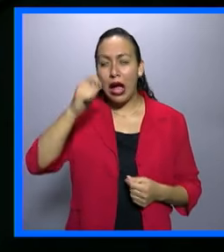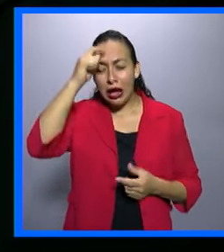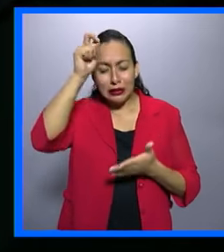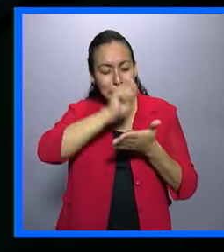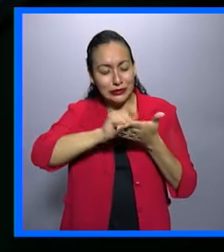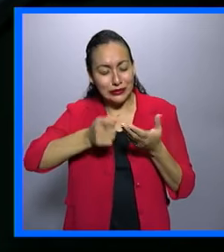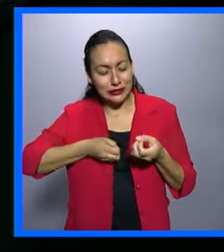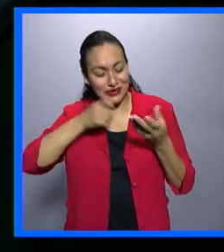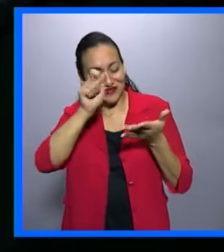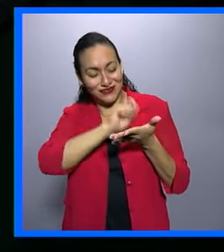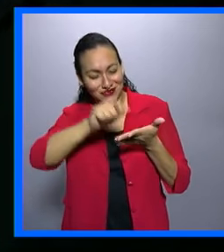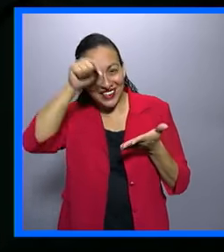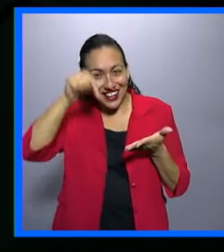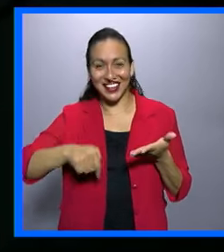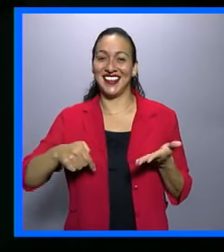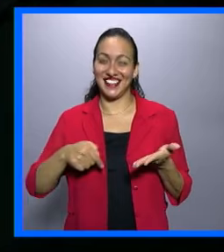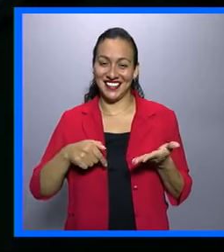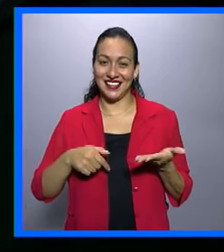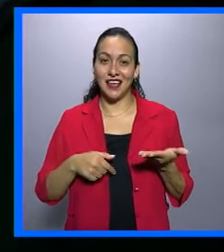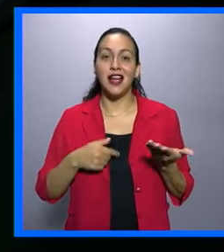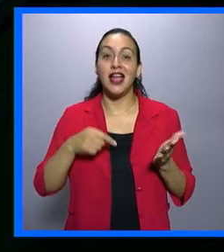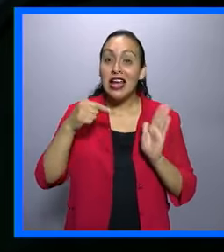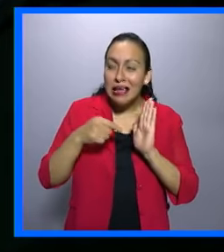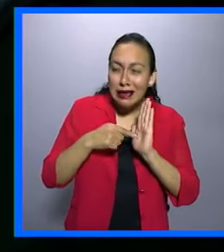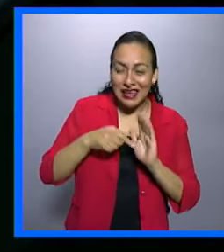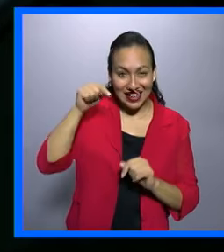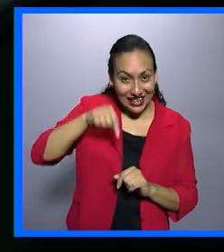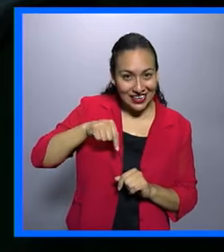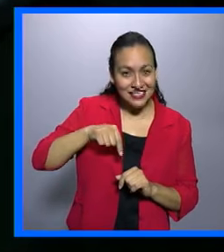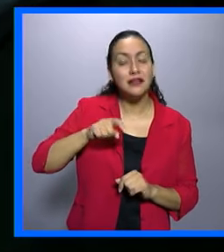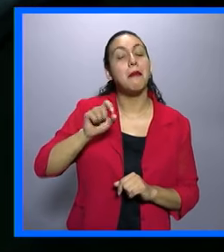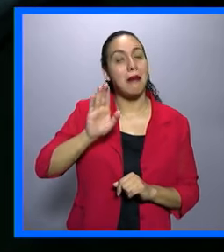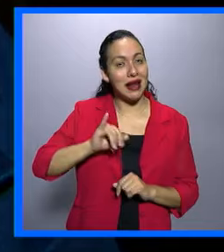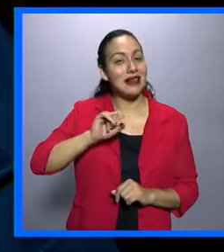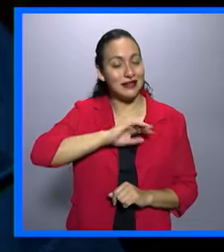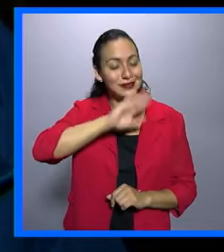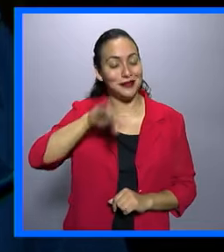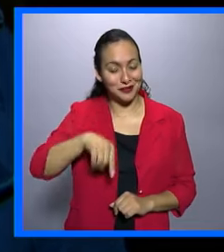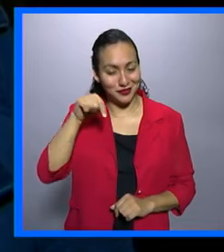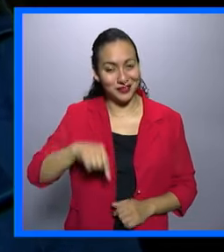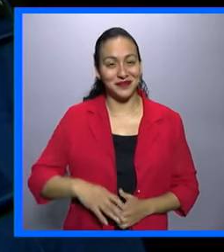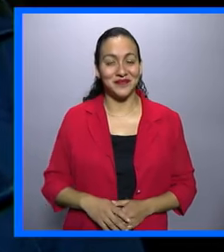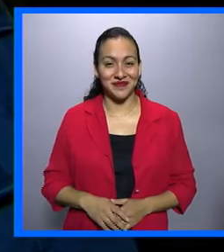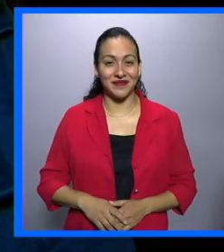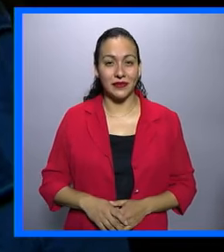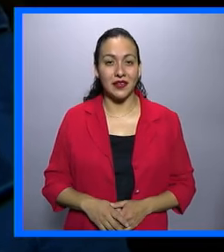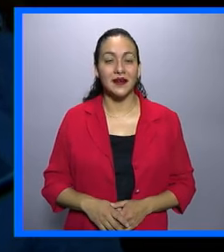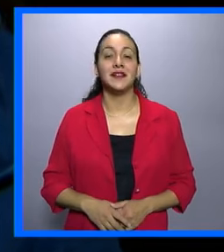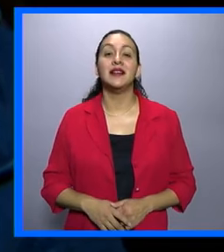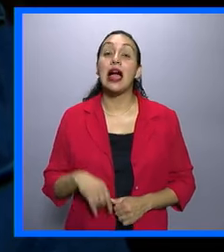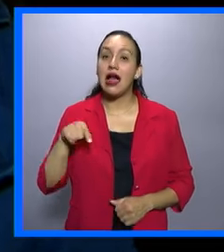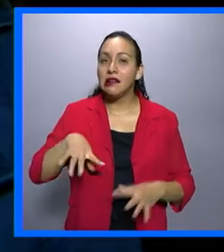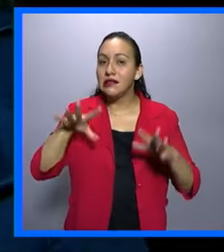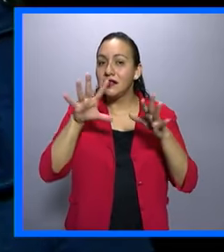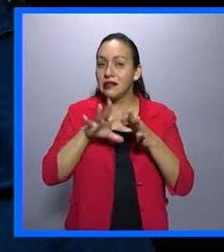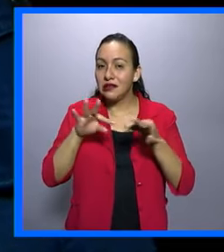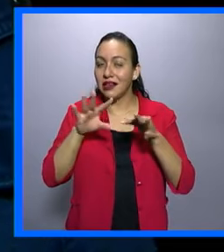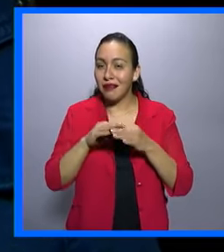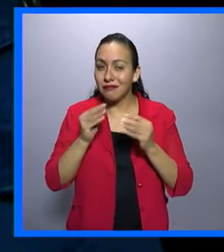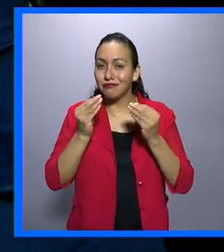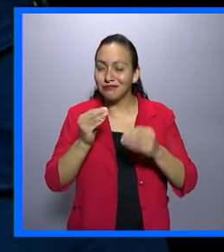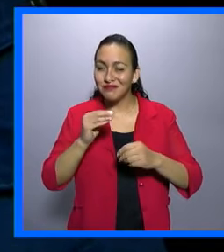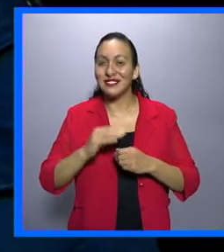de sus obras, y se le atribuye que aquí también falleció. Y principalmente que nos expliquen cada uno